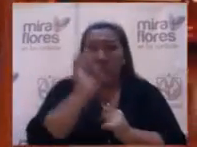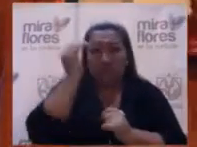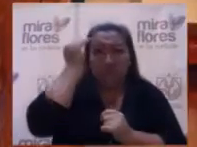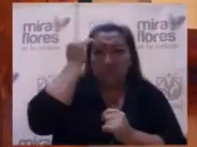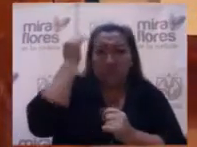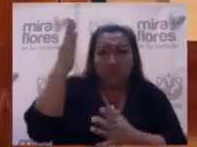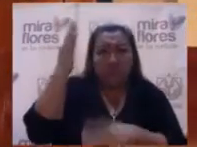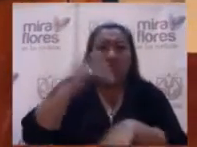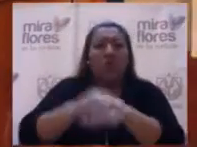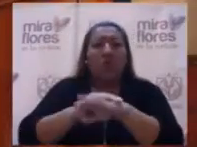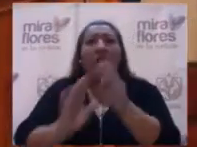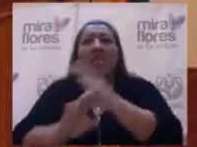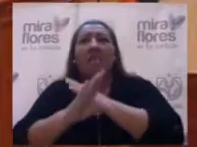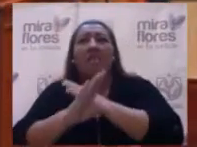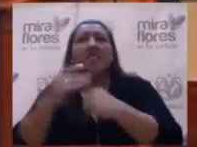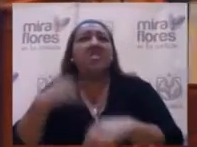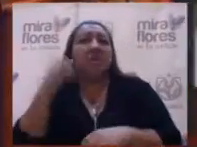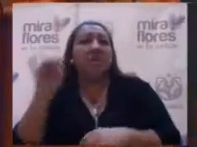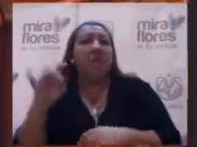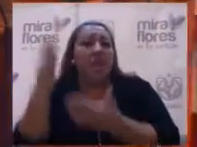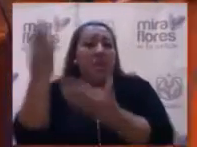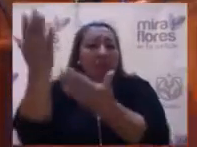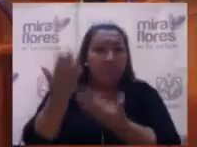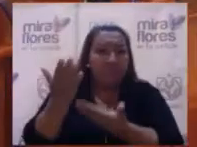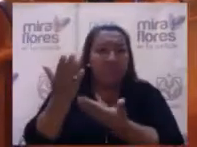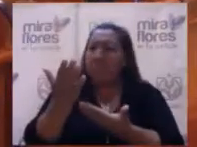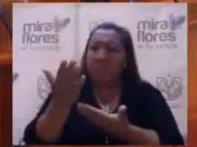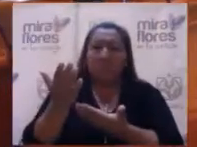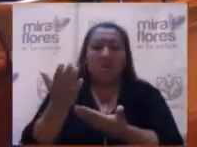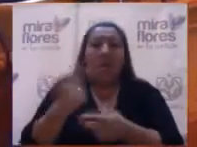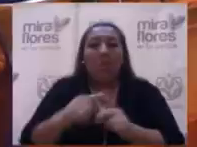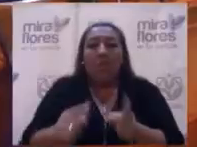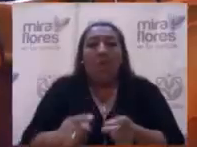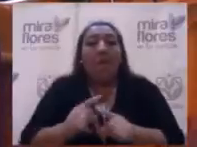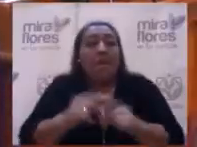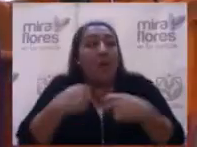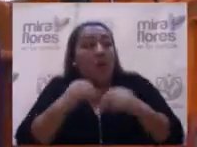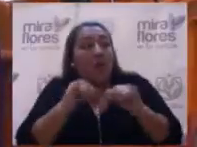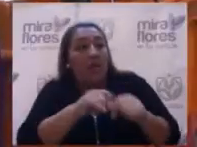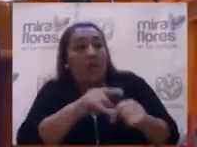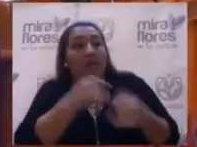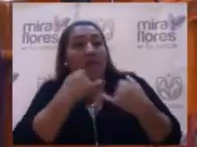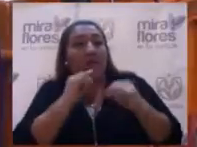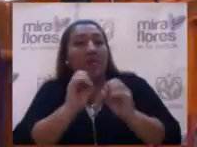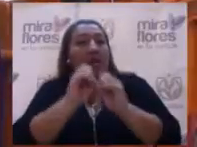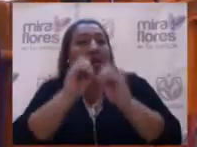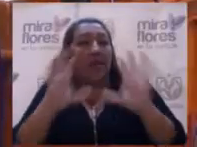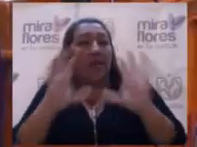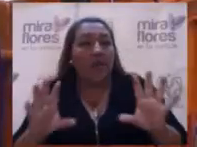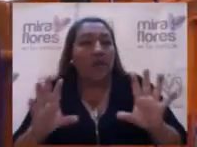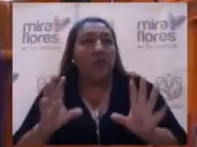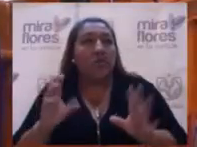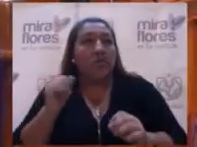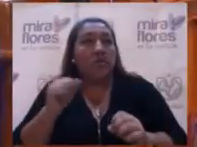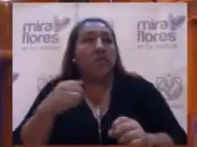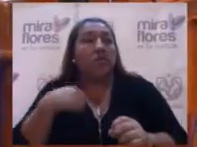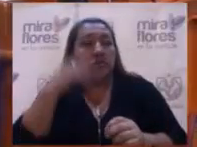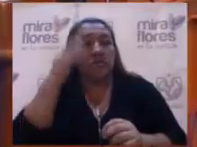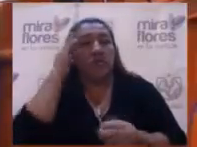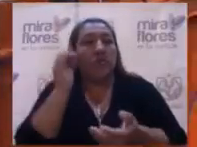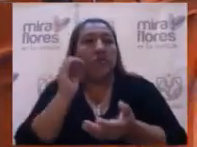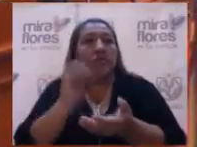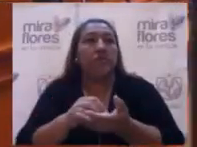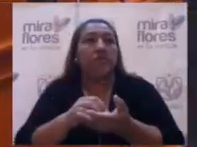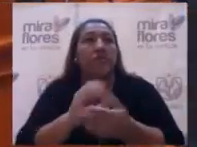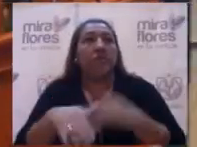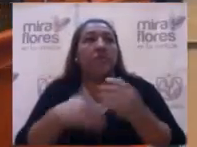civil, con lo cual agradezco al gerente municipal, porque quedan en claro muchas cosas, y sobre todo el tema de la Comar, y además